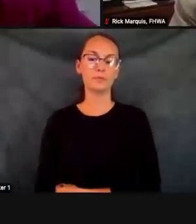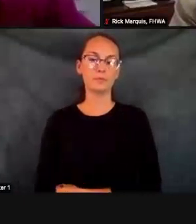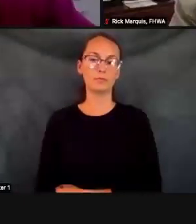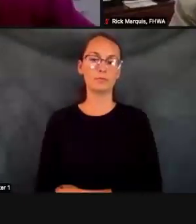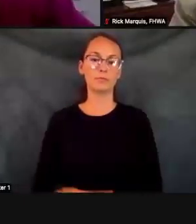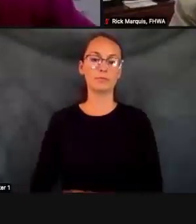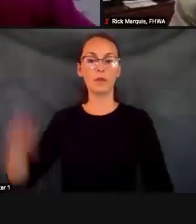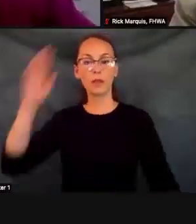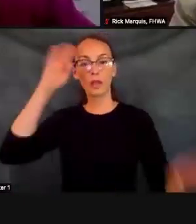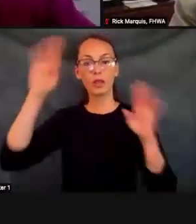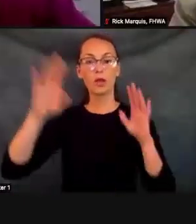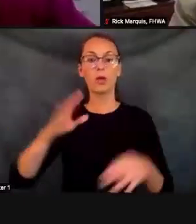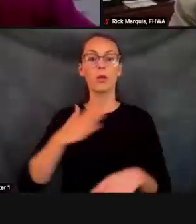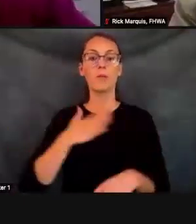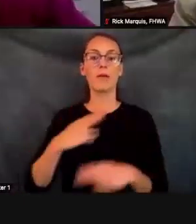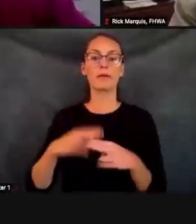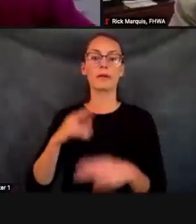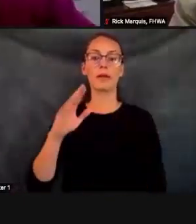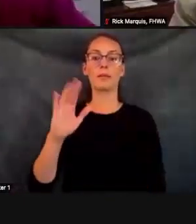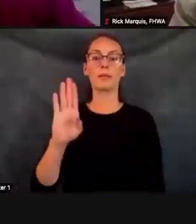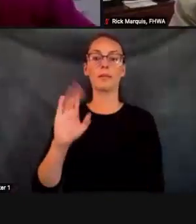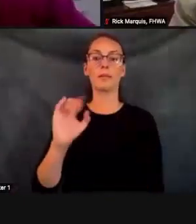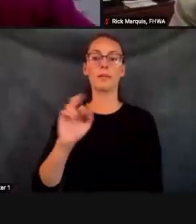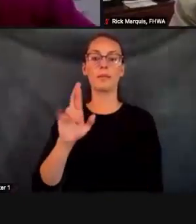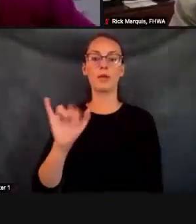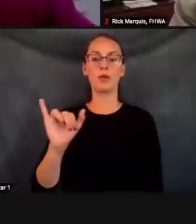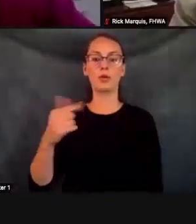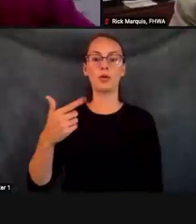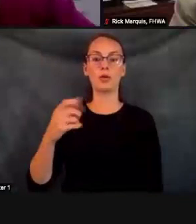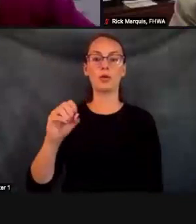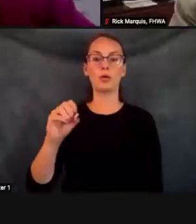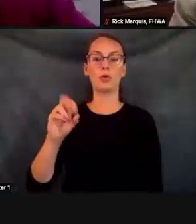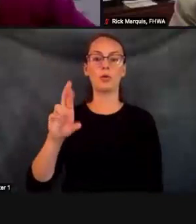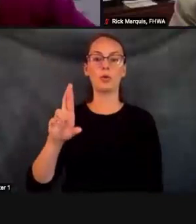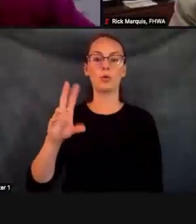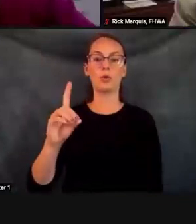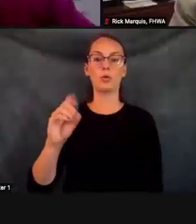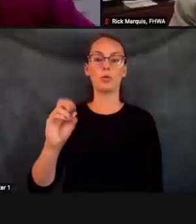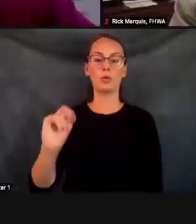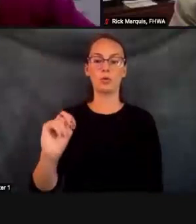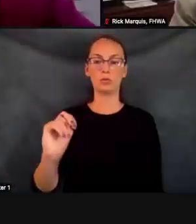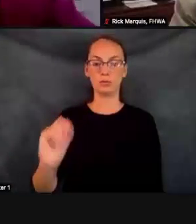Hello, my name is Barry Gordon. Soy Barry Gordon.